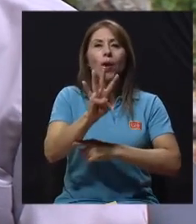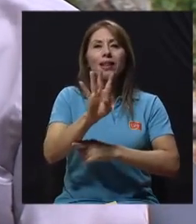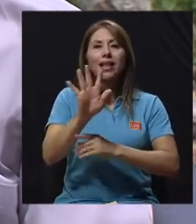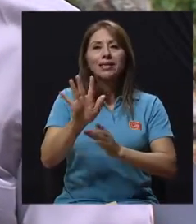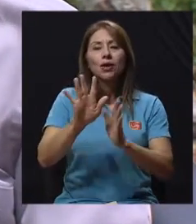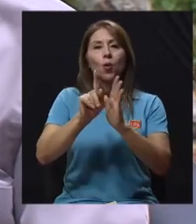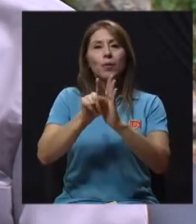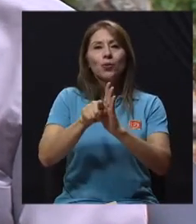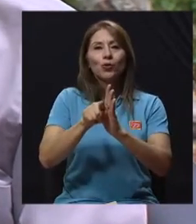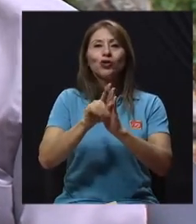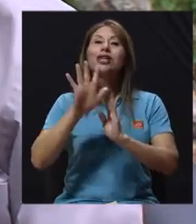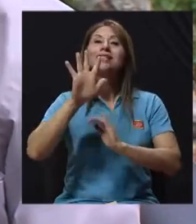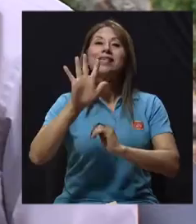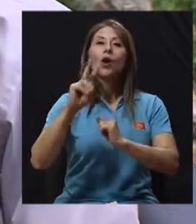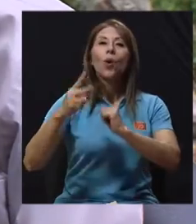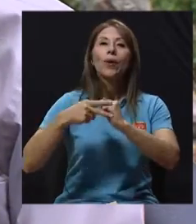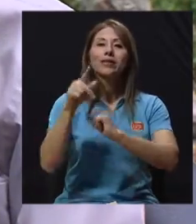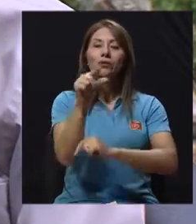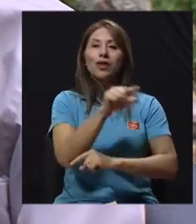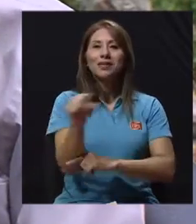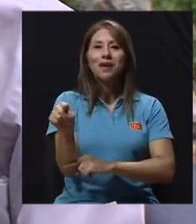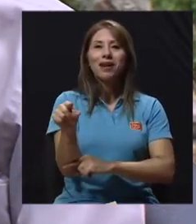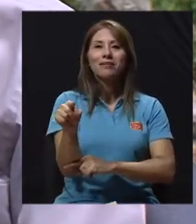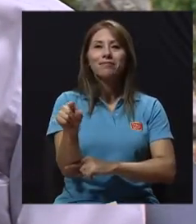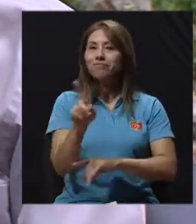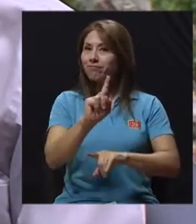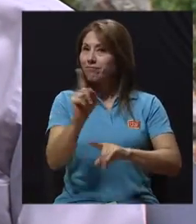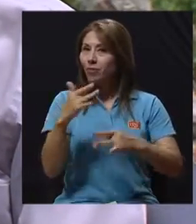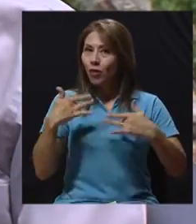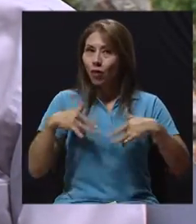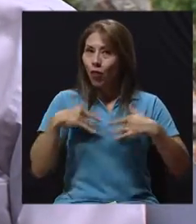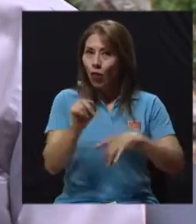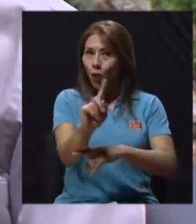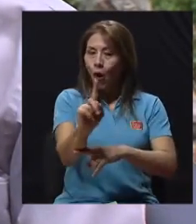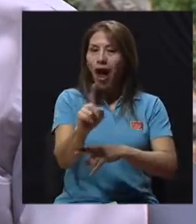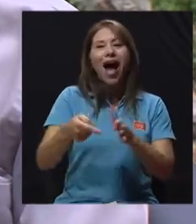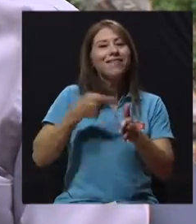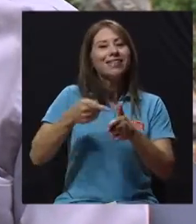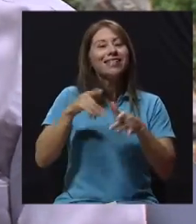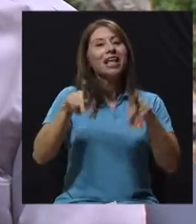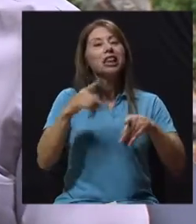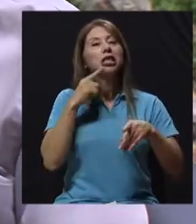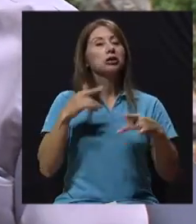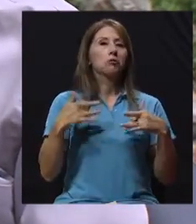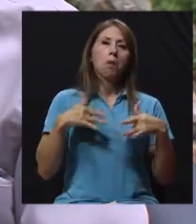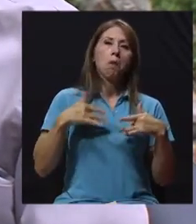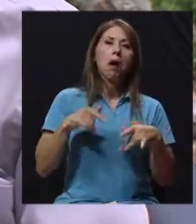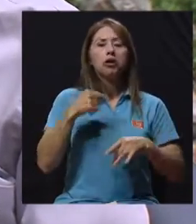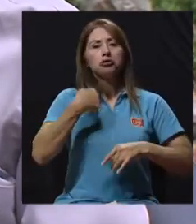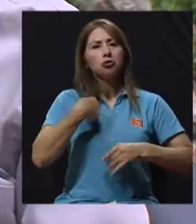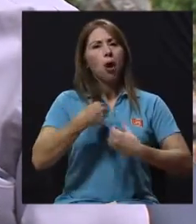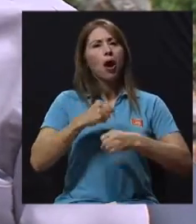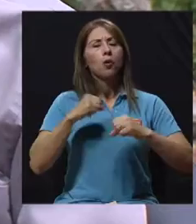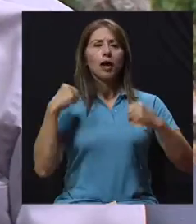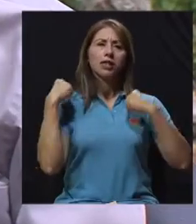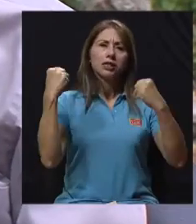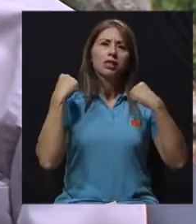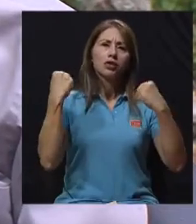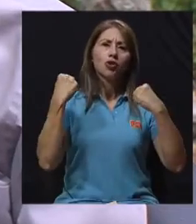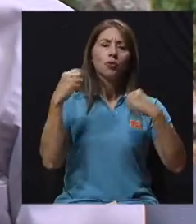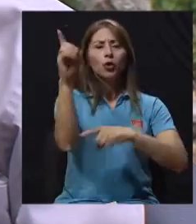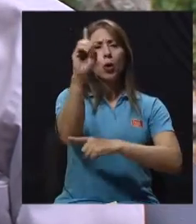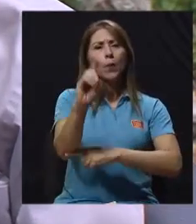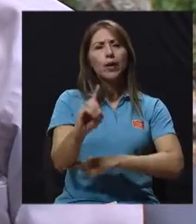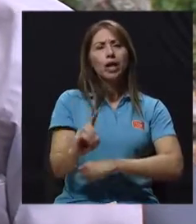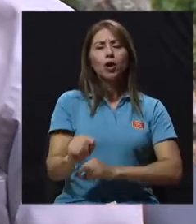a la semana. Y no se vale eso de los que alguna vez gente hace, digamos, que dice, sí, yo hago ejercicio, yo voy los domingos, juego un partido